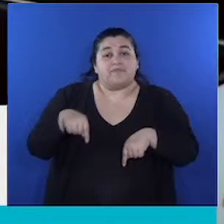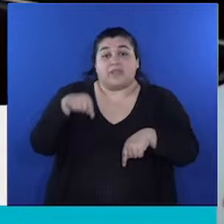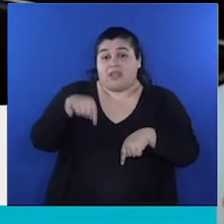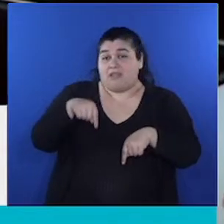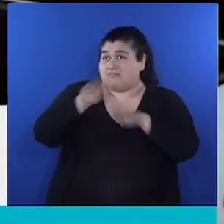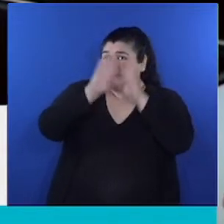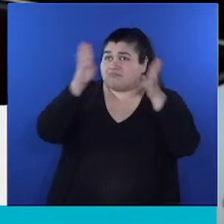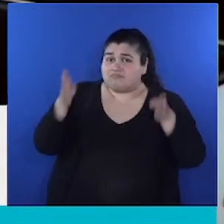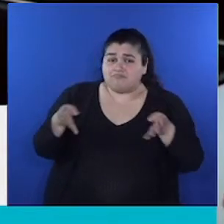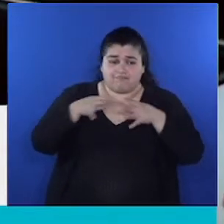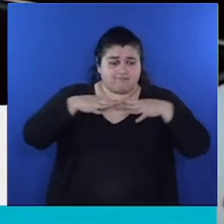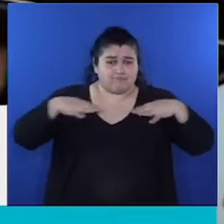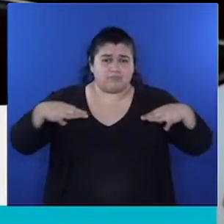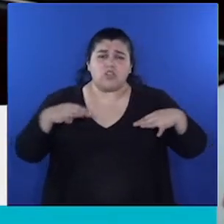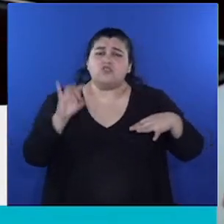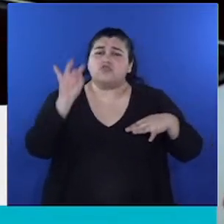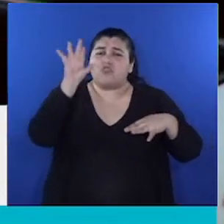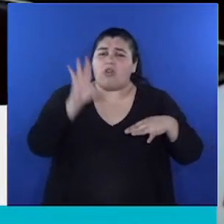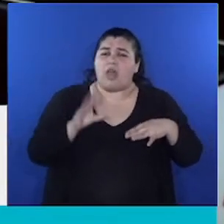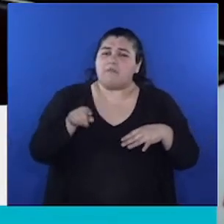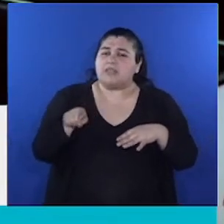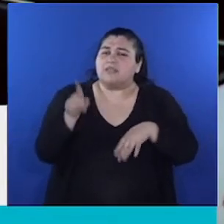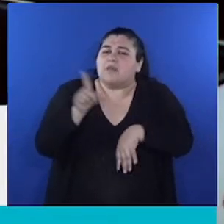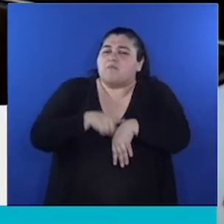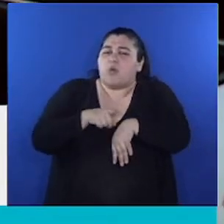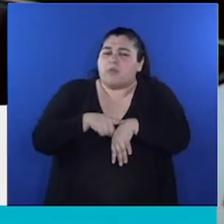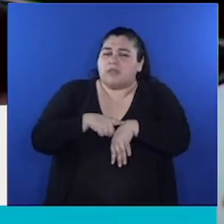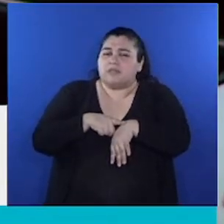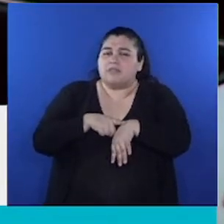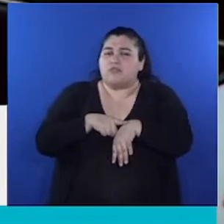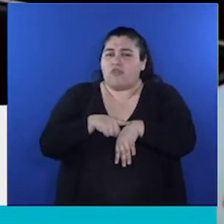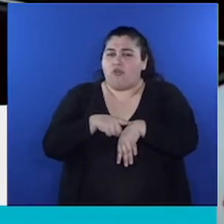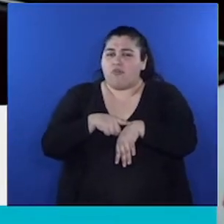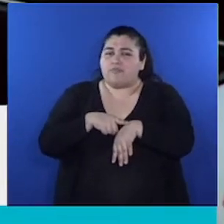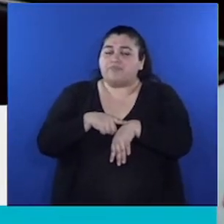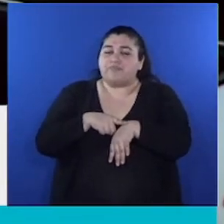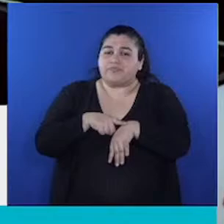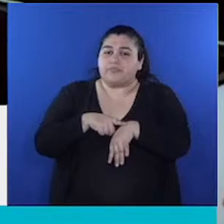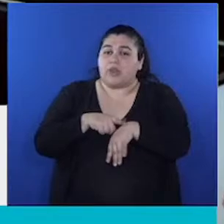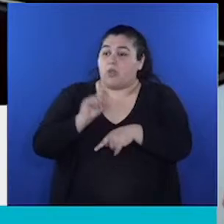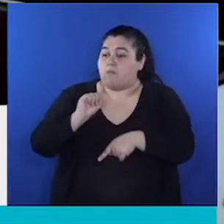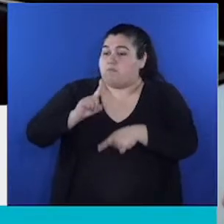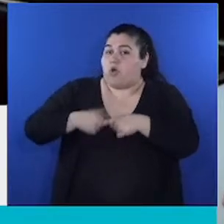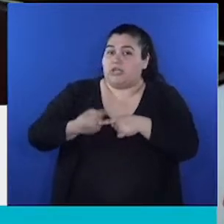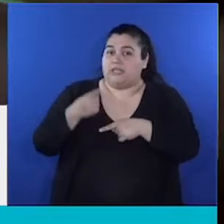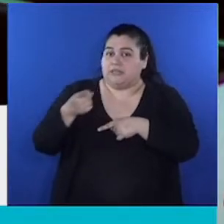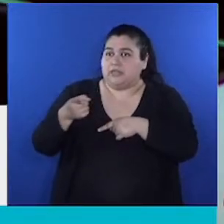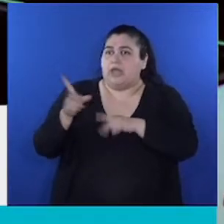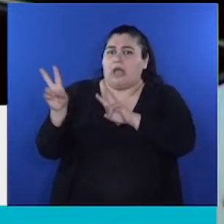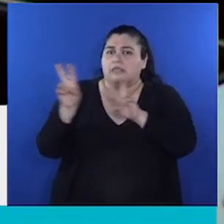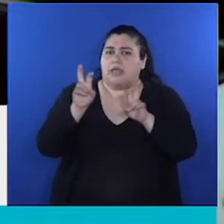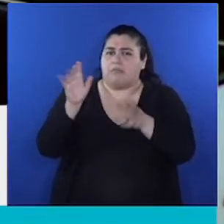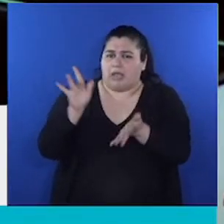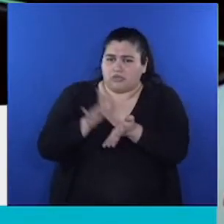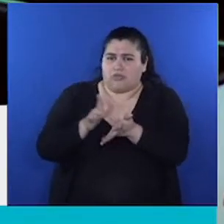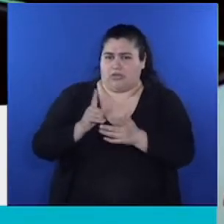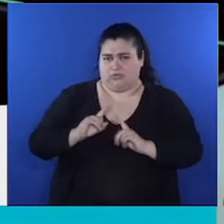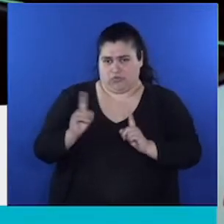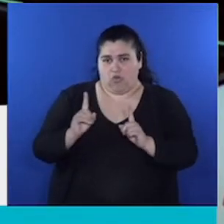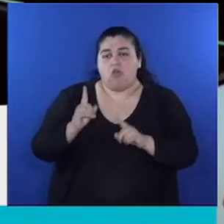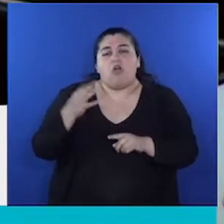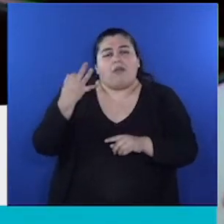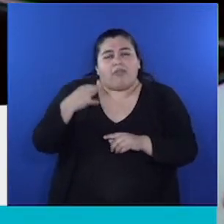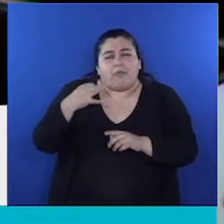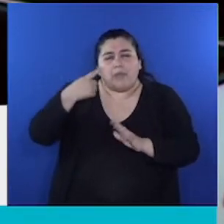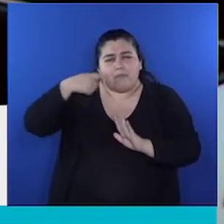actuar solamente momentáneamente con la utilización política que pueden tener esos temas, sino ir a la profundidad de